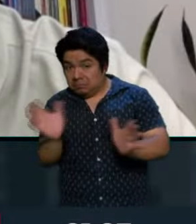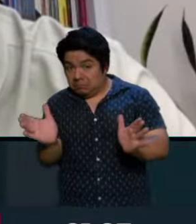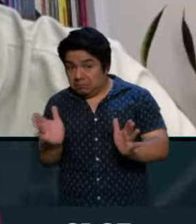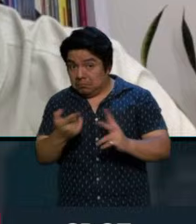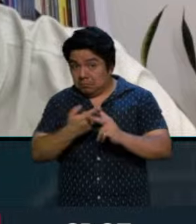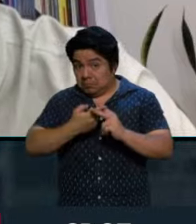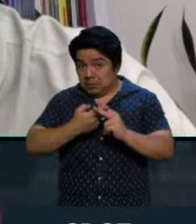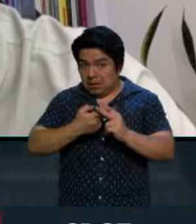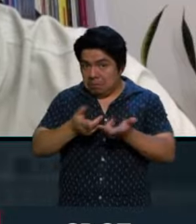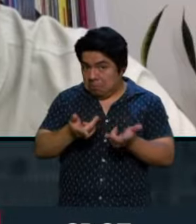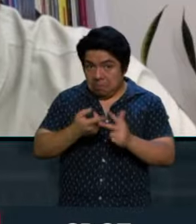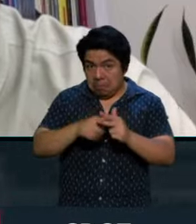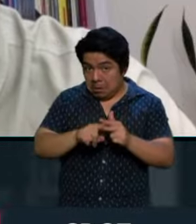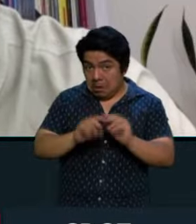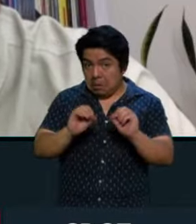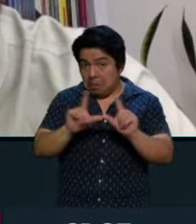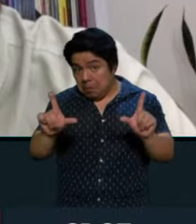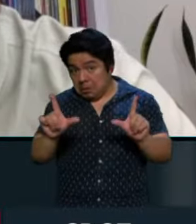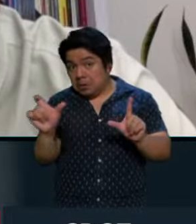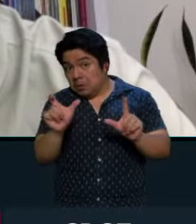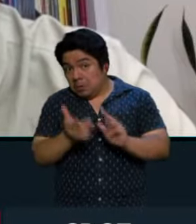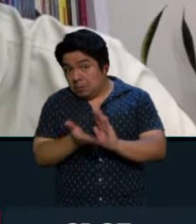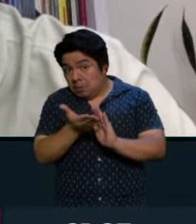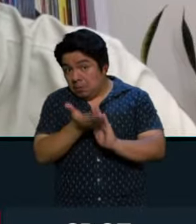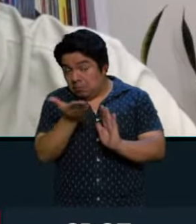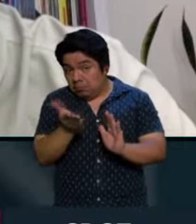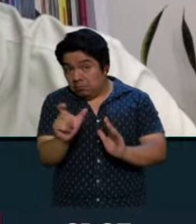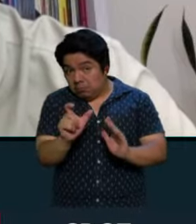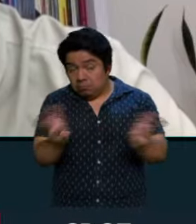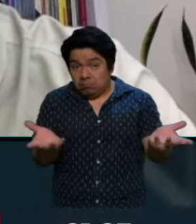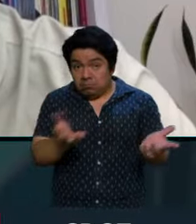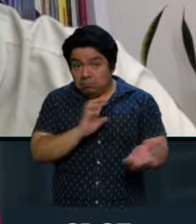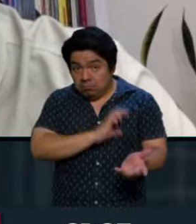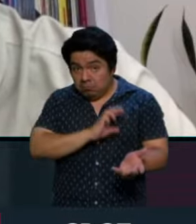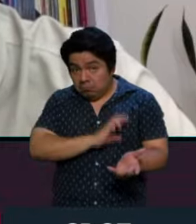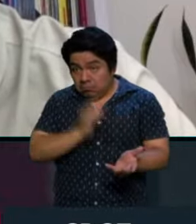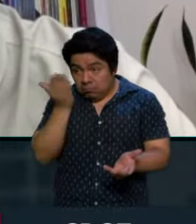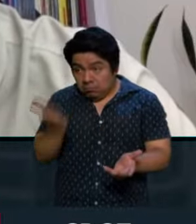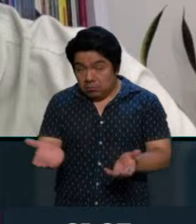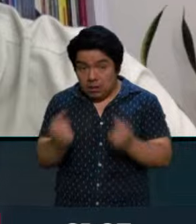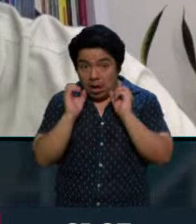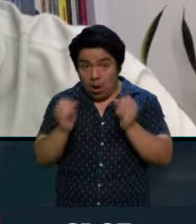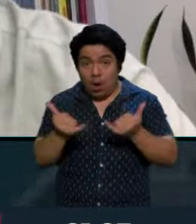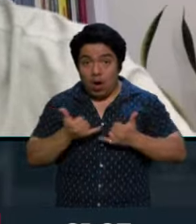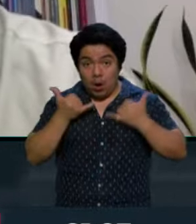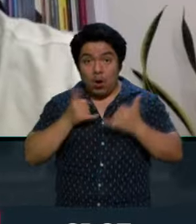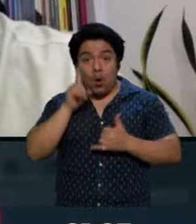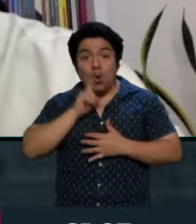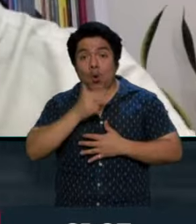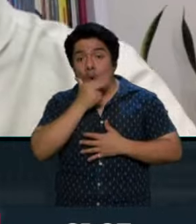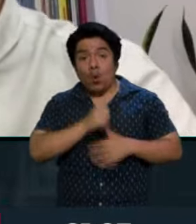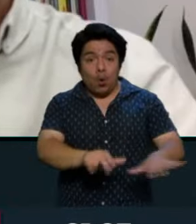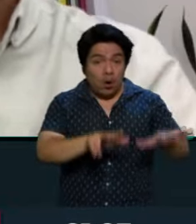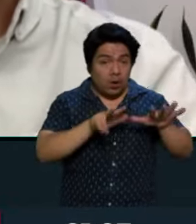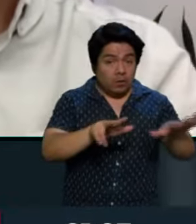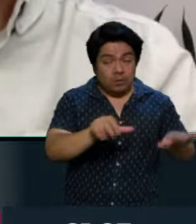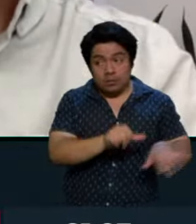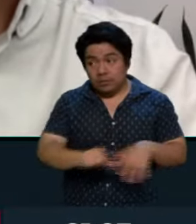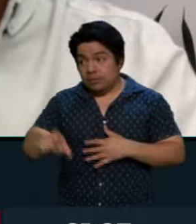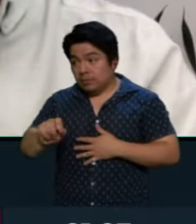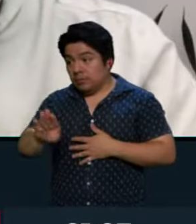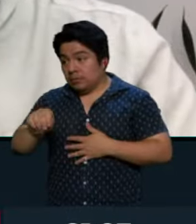ya estar listo el desarrollo para que se inicie con el proceso de renta o de solicitud de los jóvenes estudiantes entre 18 y 29 años que cumplan